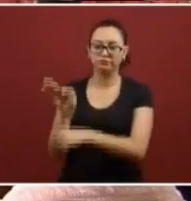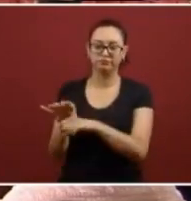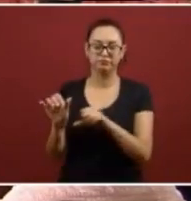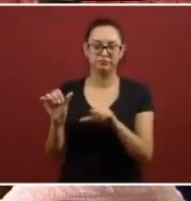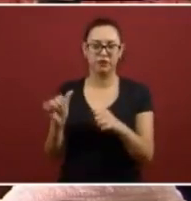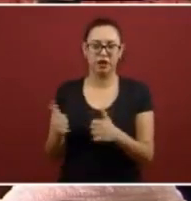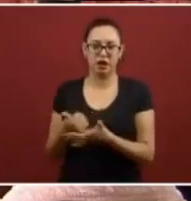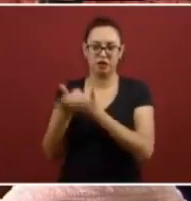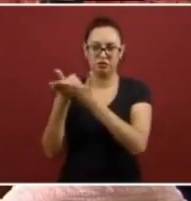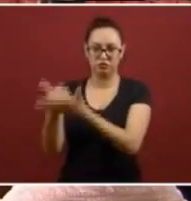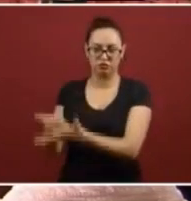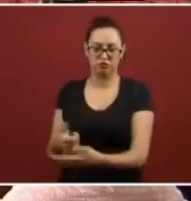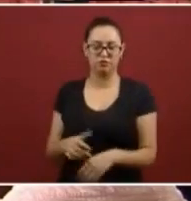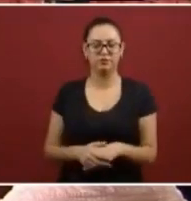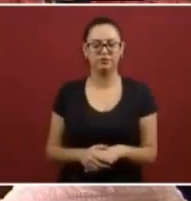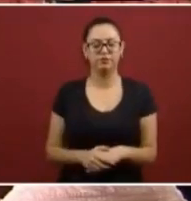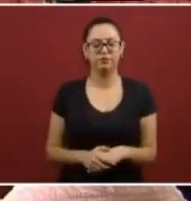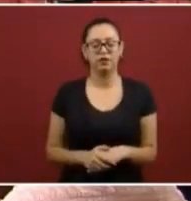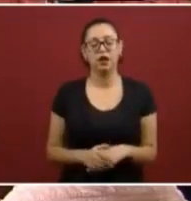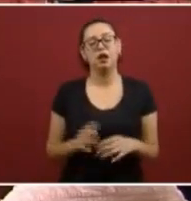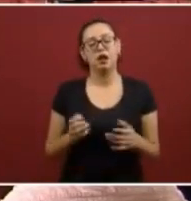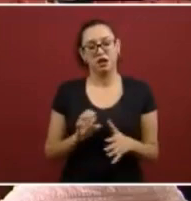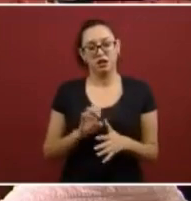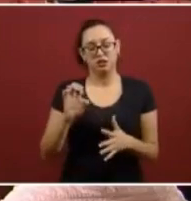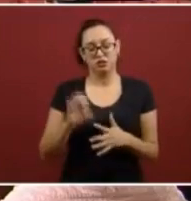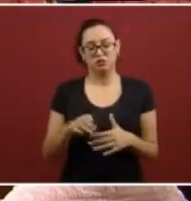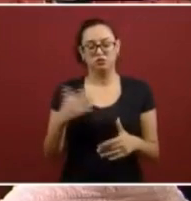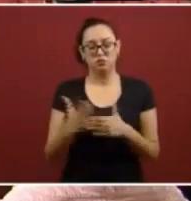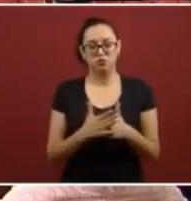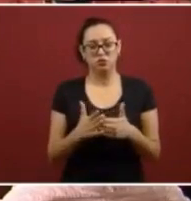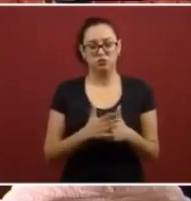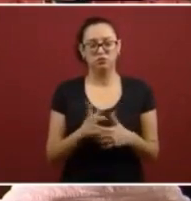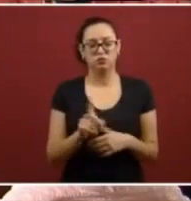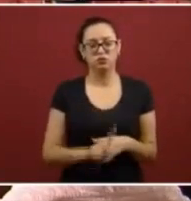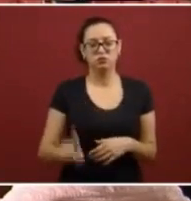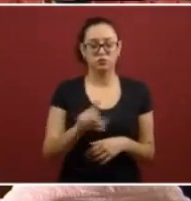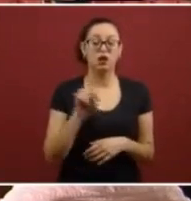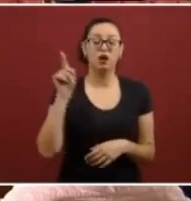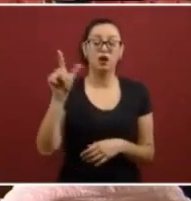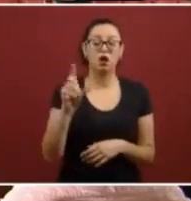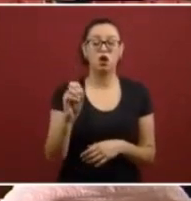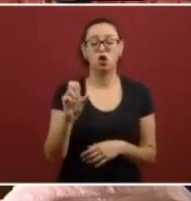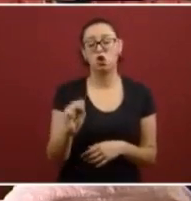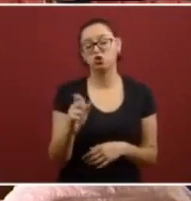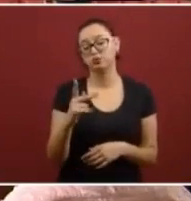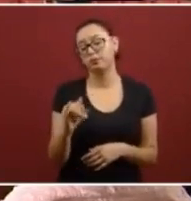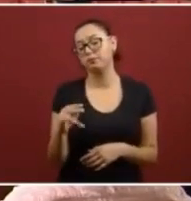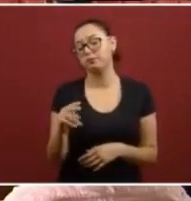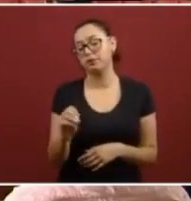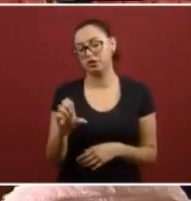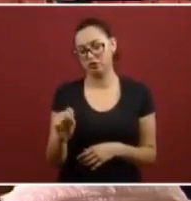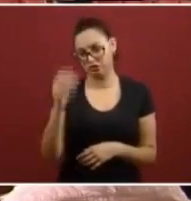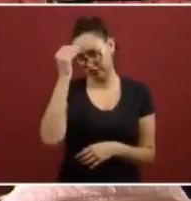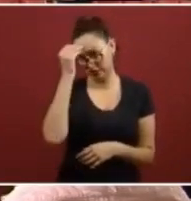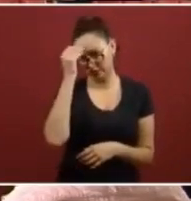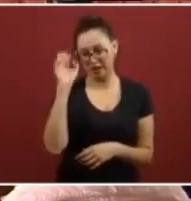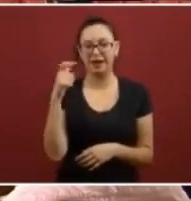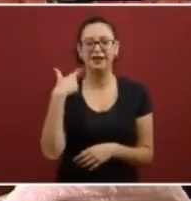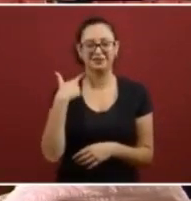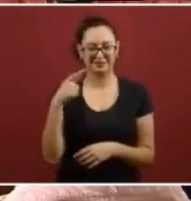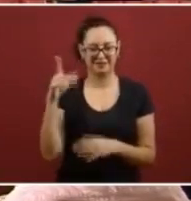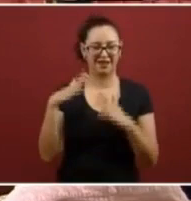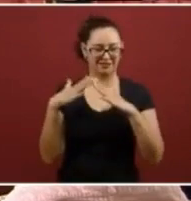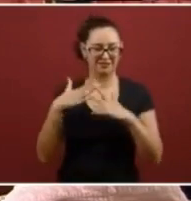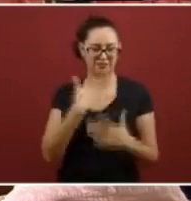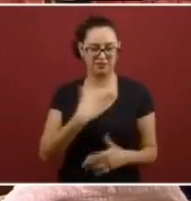el próximo needs of domingo the nation. llevaremos a cabo la subasta en Los Pinos de vehículos pues denominados de